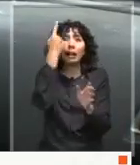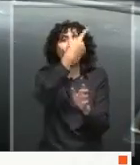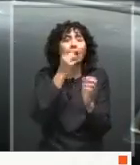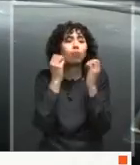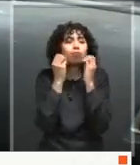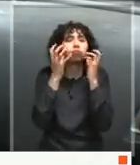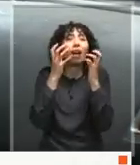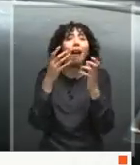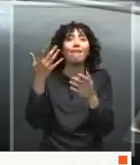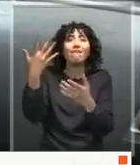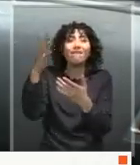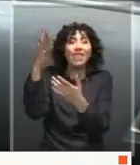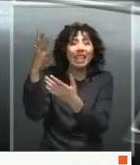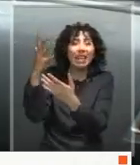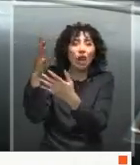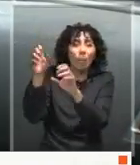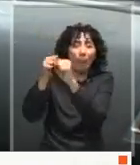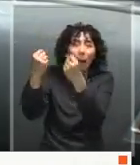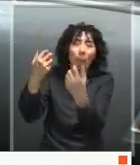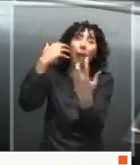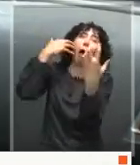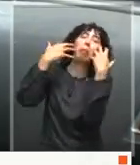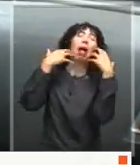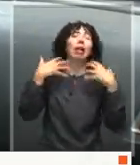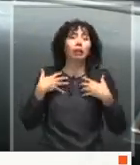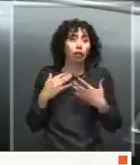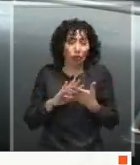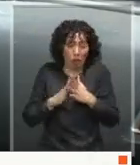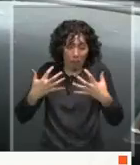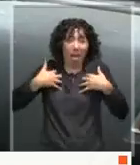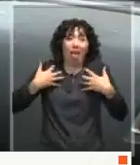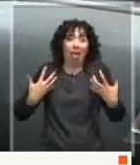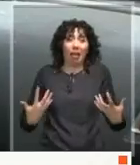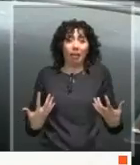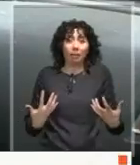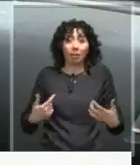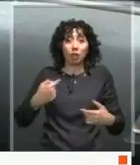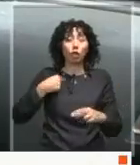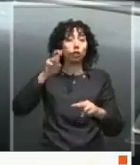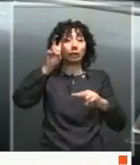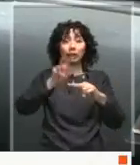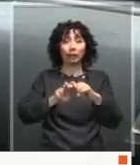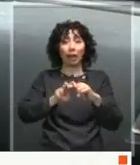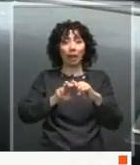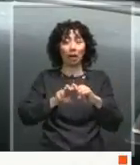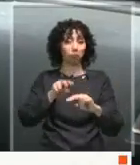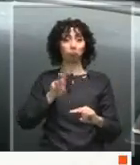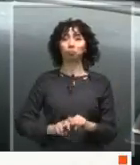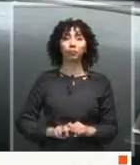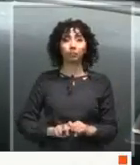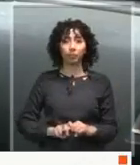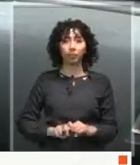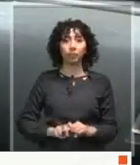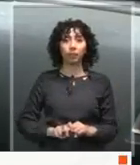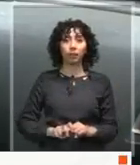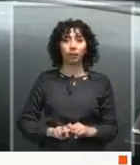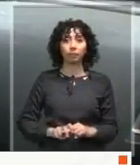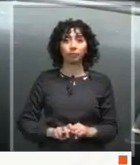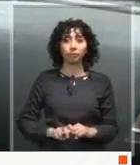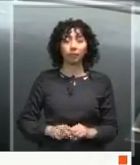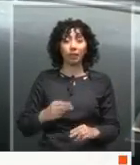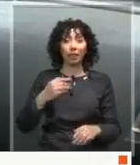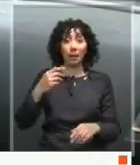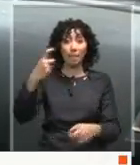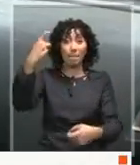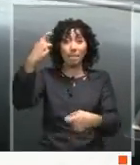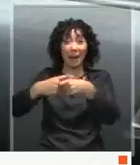de vidrio. ¿A ti te cayó todo el vidrio? Sí. Todo, todo. Yo venía sentada directamente así. ¿Ya? Y el vidrio, al llegar,